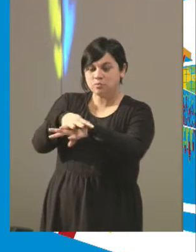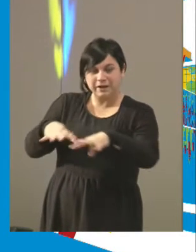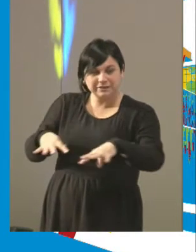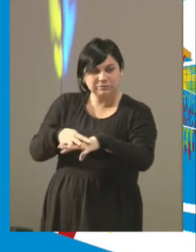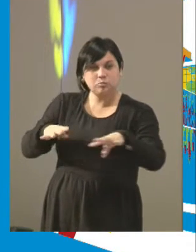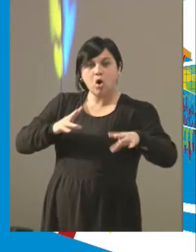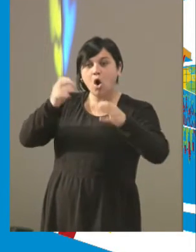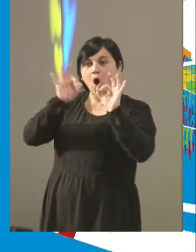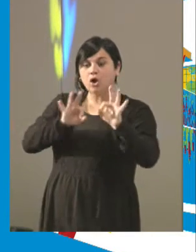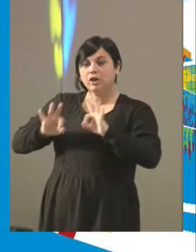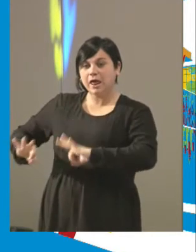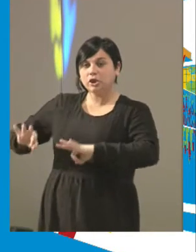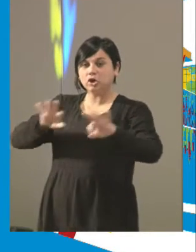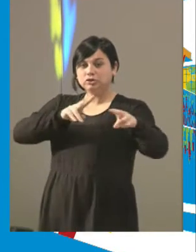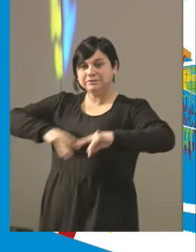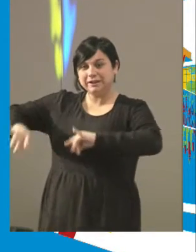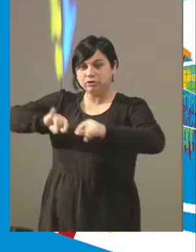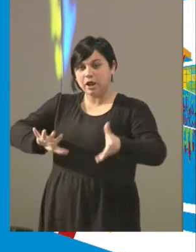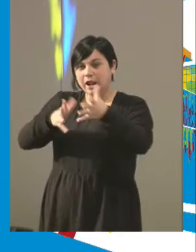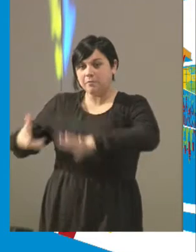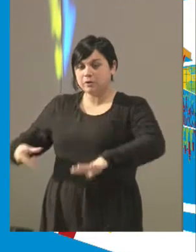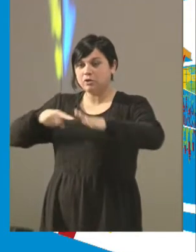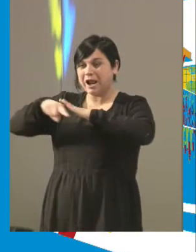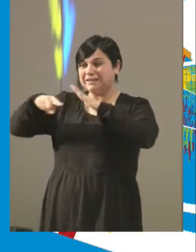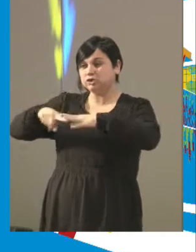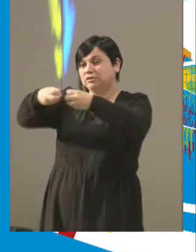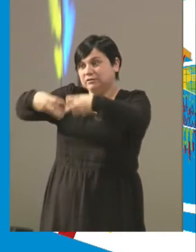ordenación territorial y las nuevas tecnologías aplicadas a la gestión de infraestructuras.